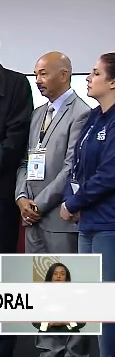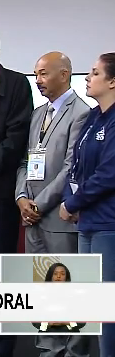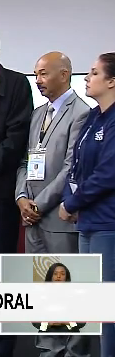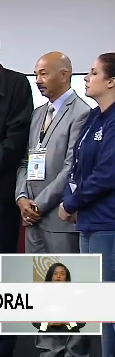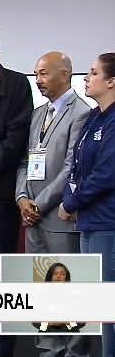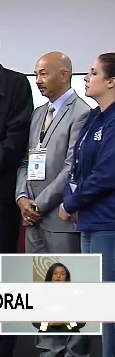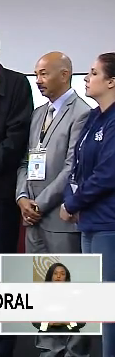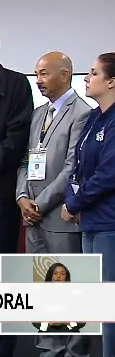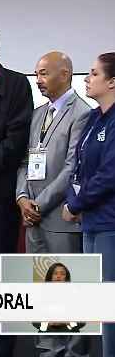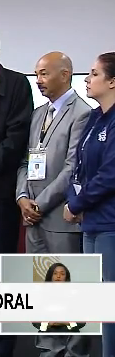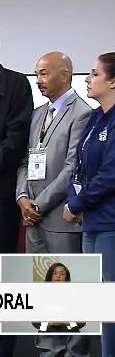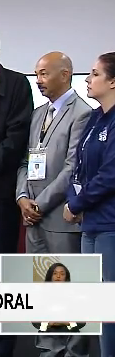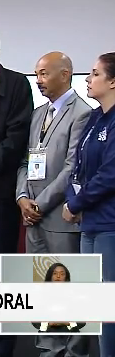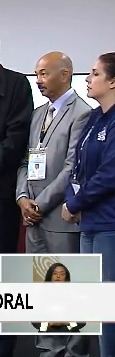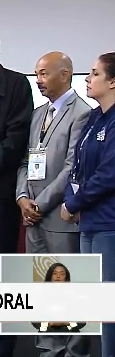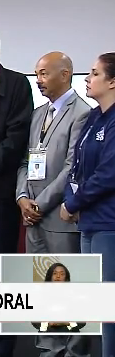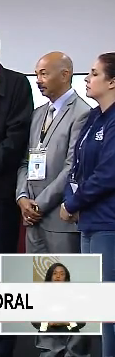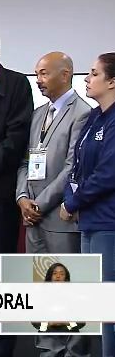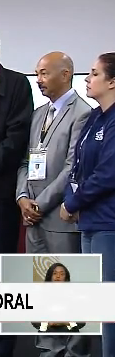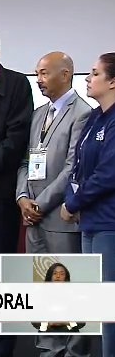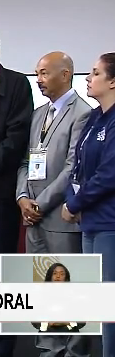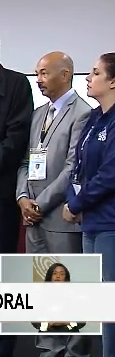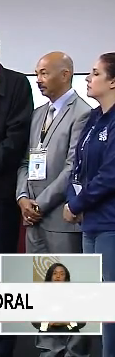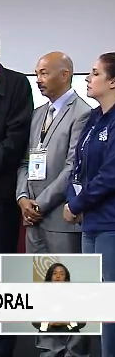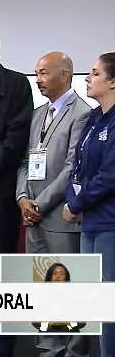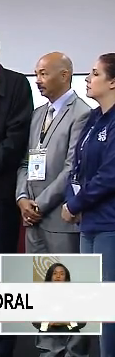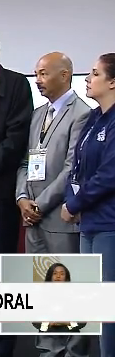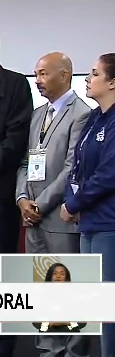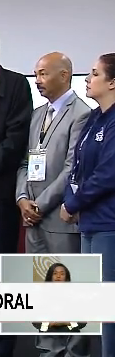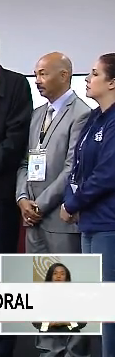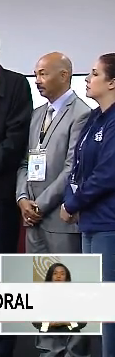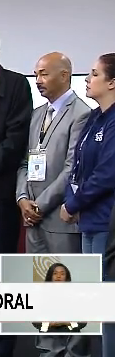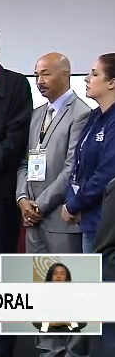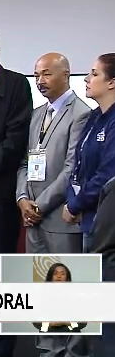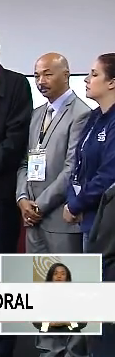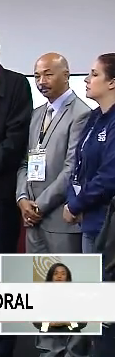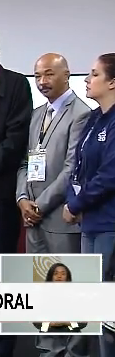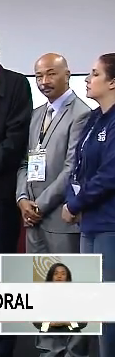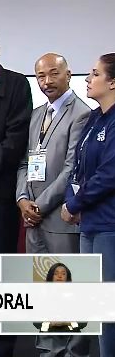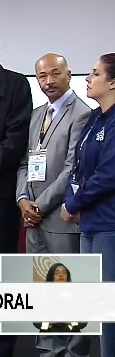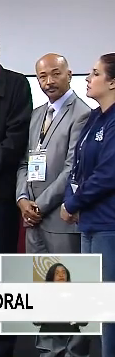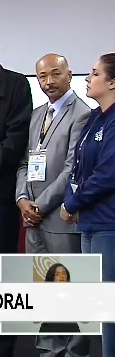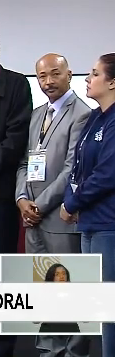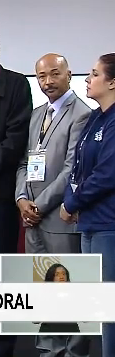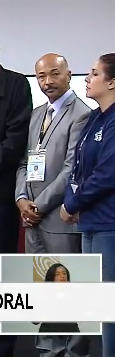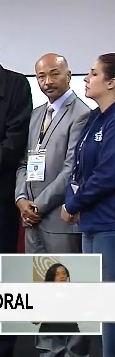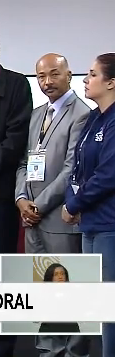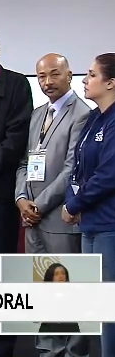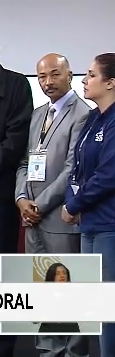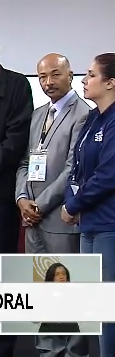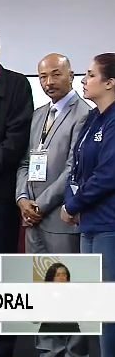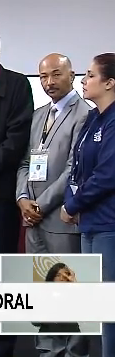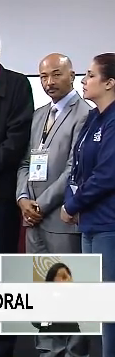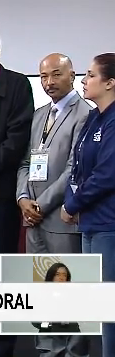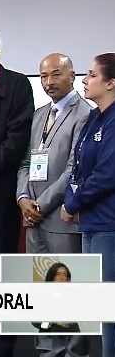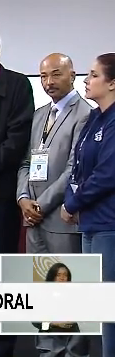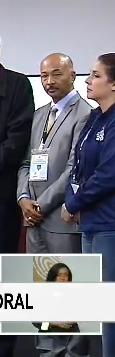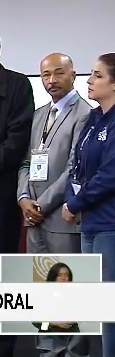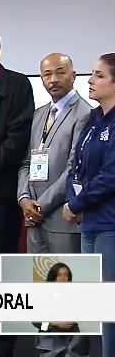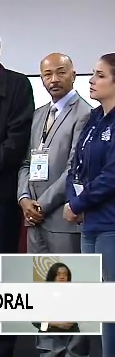dos leyes, la ley de partidos y la ley de régimen electoral, pero también unas elecciones que vienen extraordinarias por unas